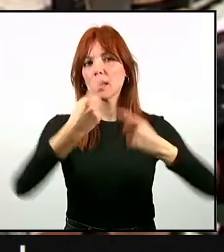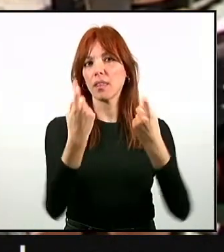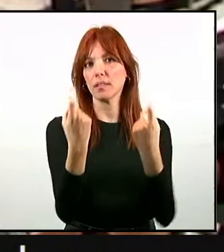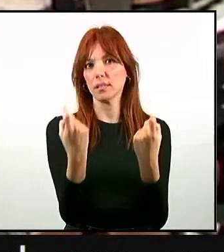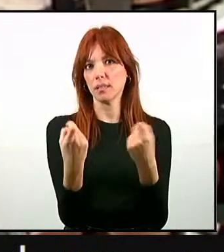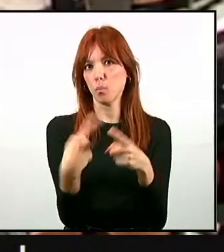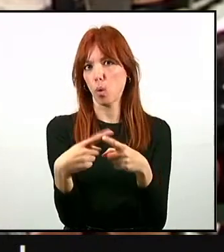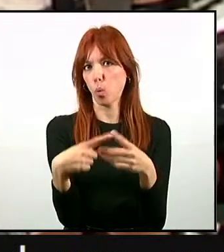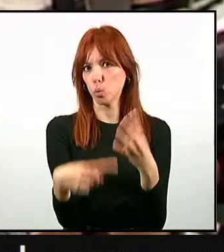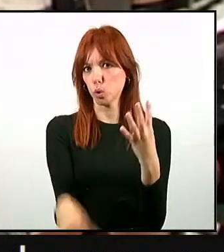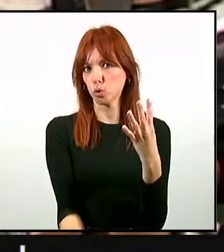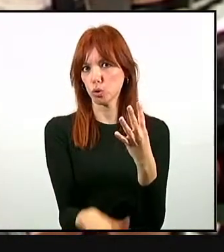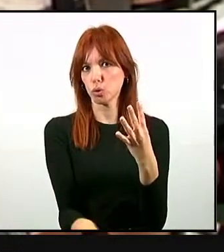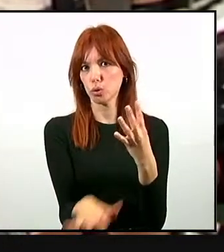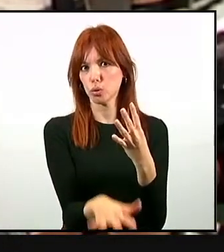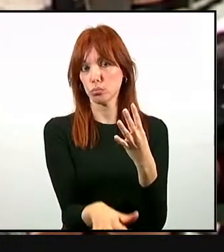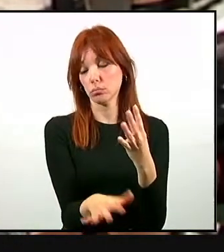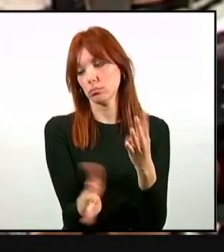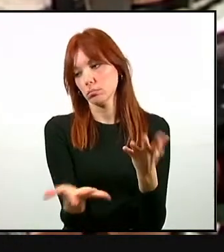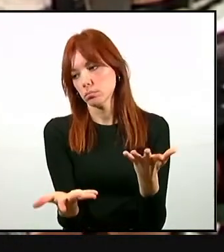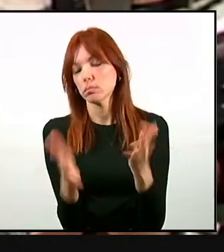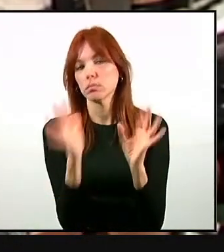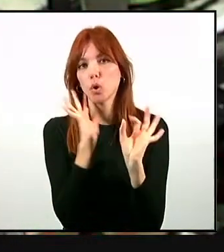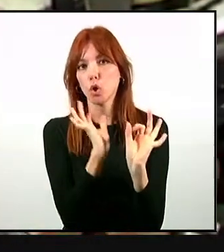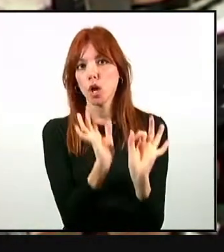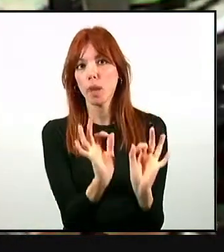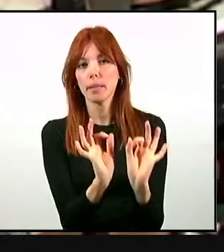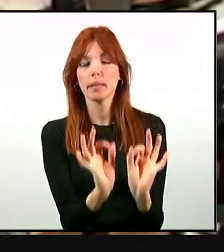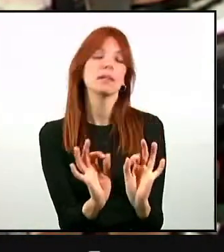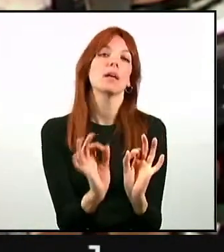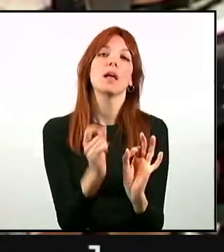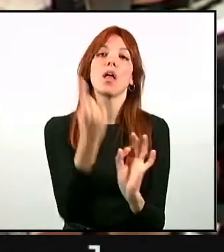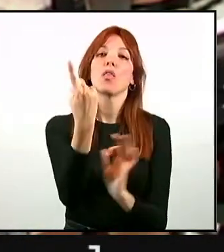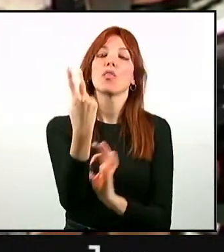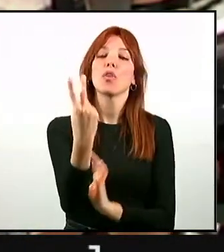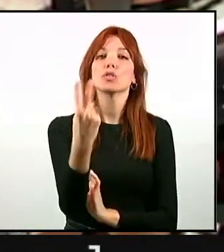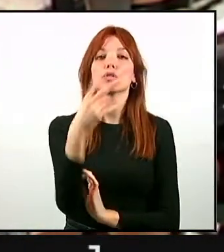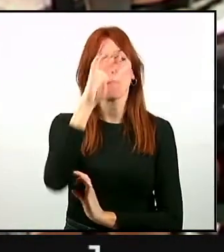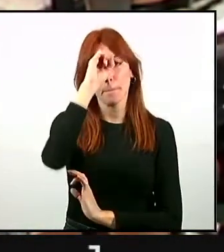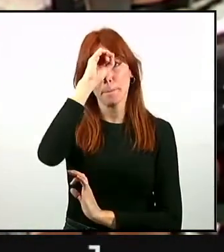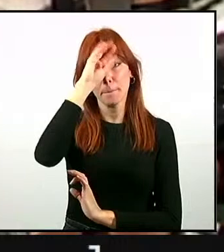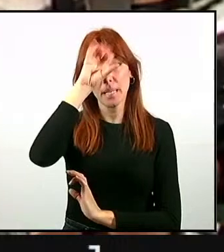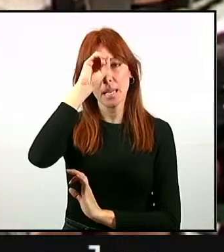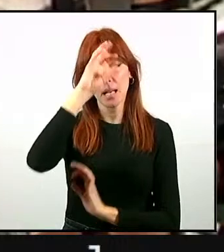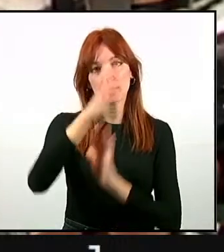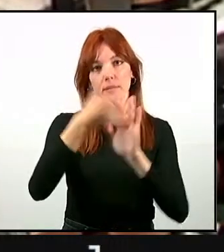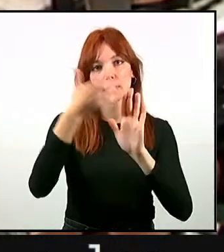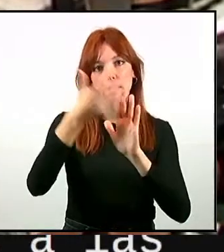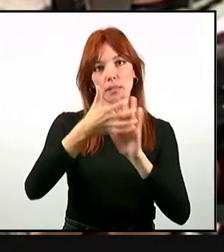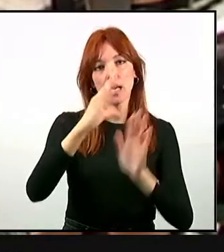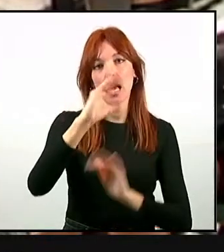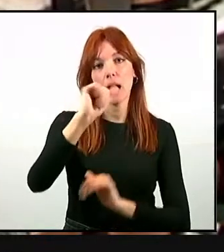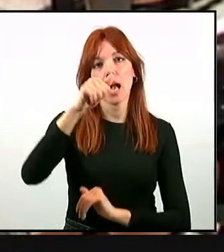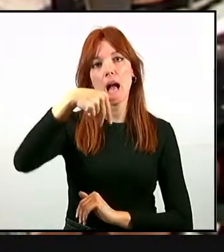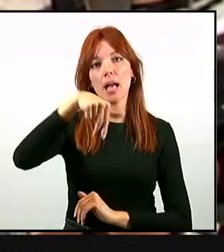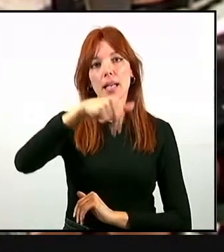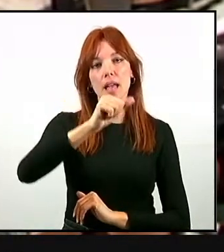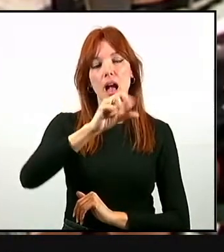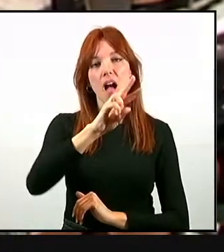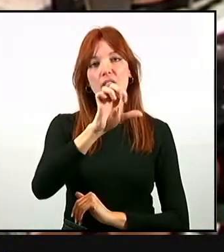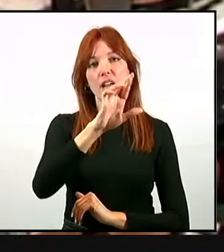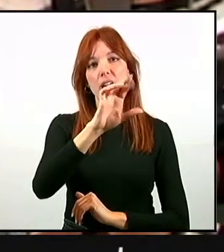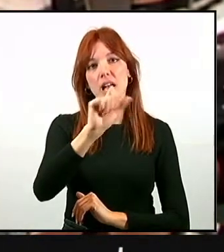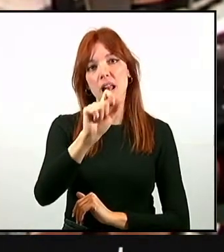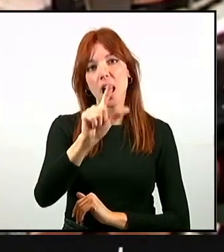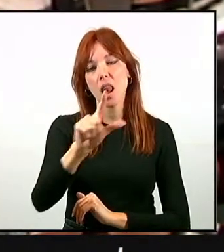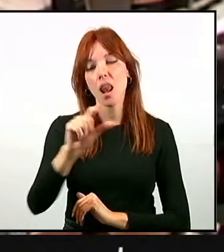prima. Lógicamente ellos lo hacen con vistas a las dos minas que están previstas, tanto en Cañaveral como en Cáceres, esos dos proyectos. Me